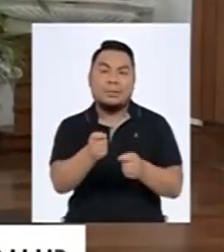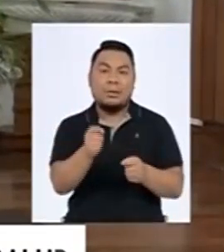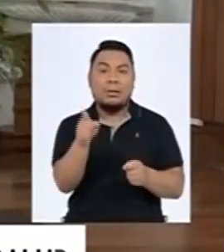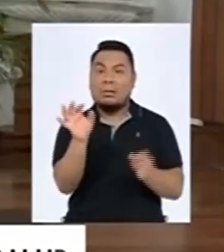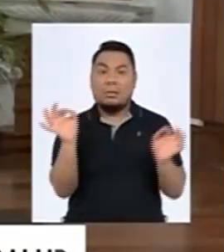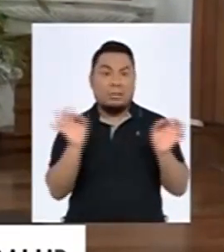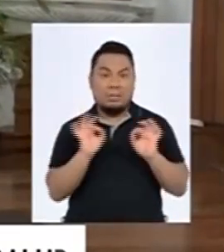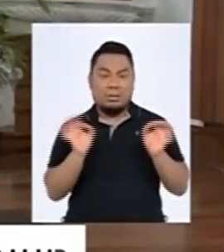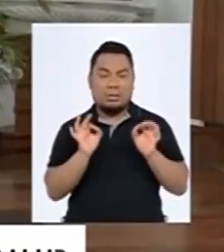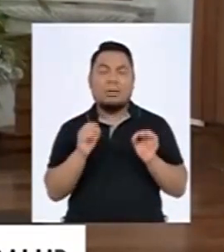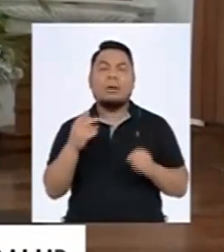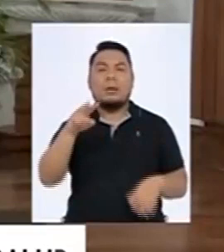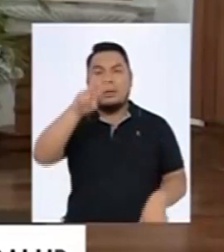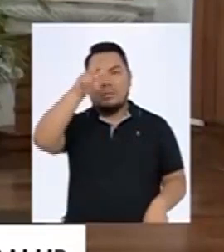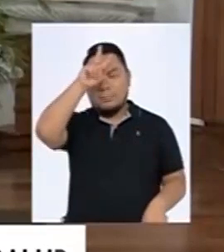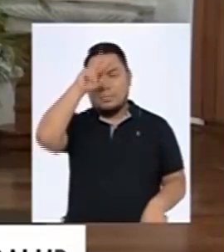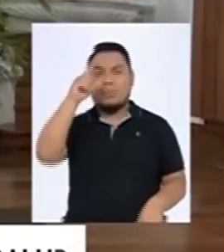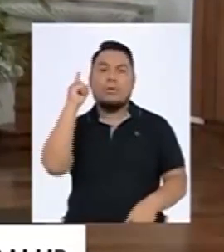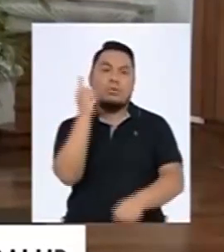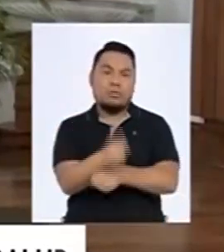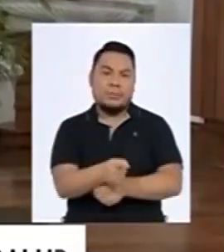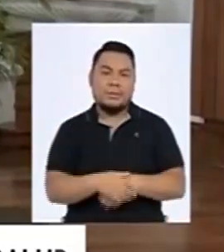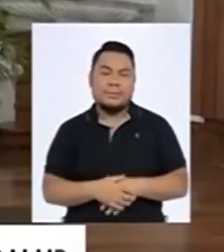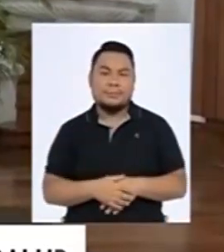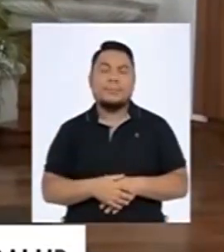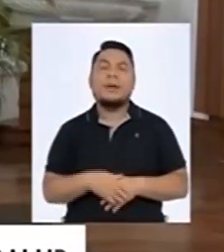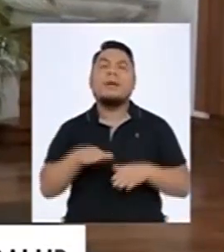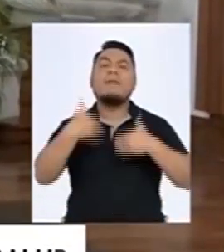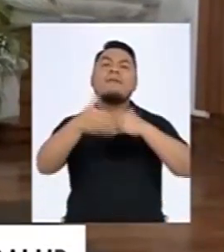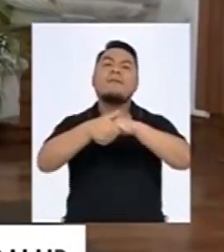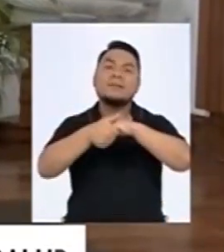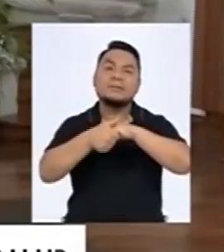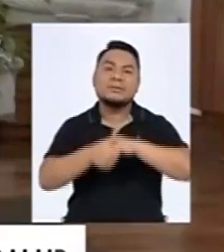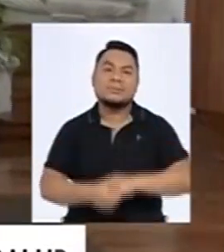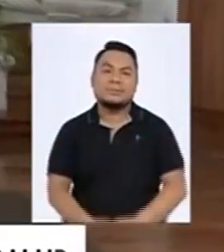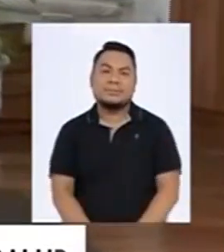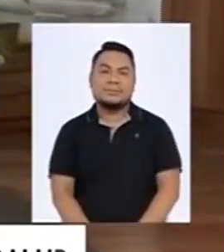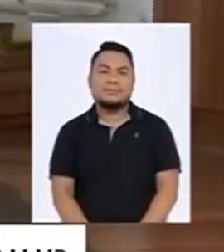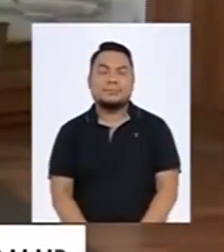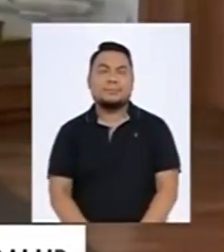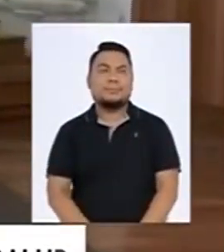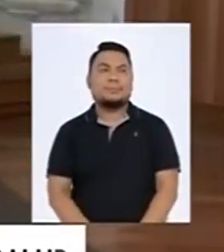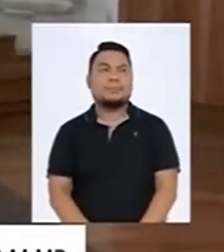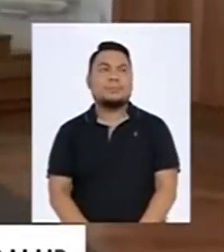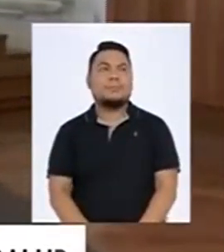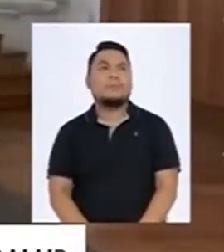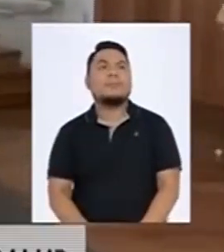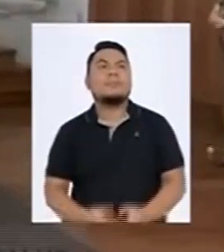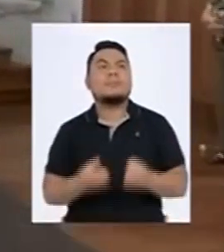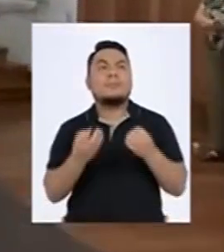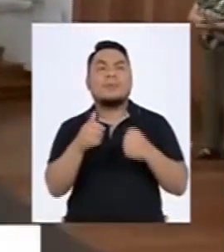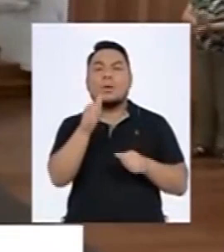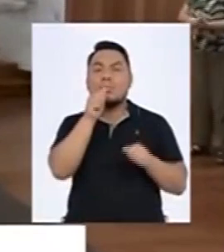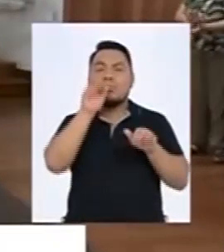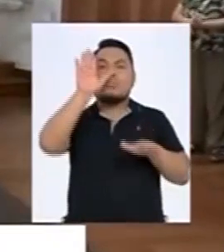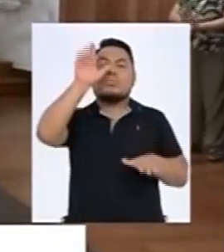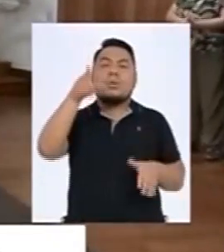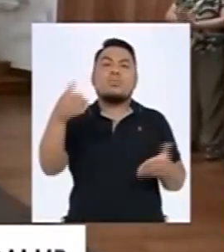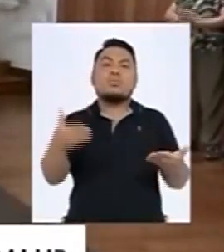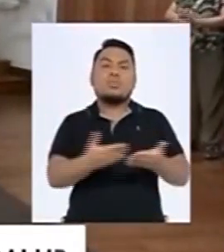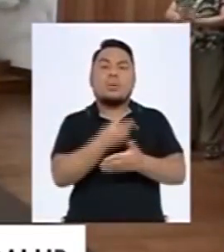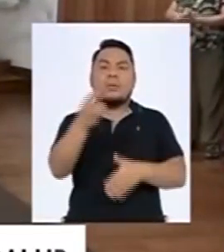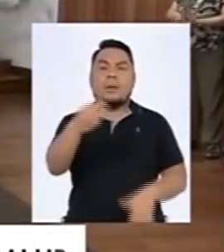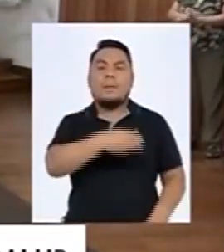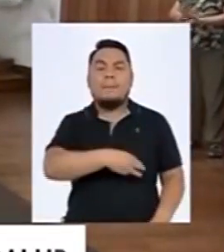escudo sanitario, cuidar a los médicos, enfermeras y demás personal sanitario, porque a la fecha ya tenemos nosotros